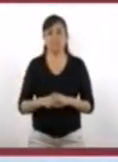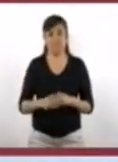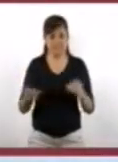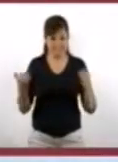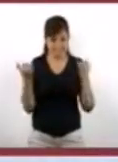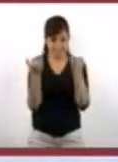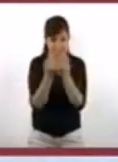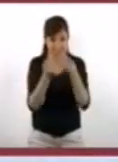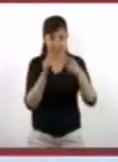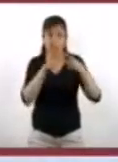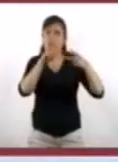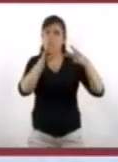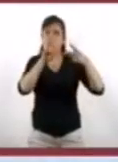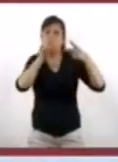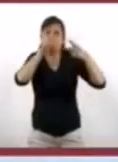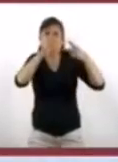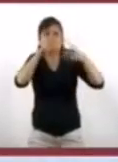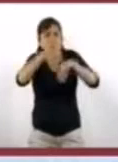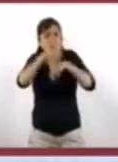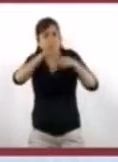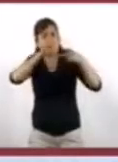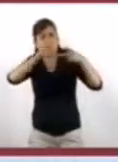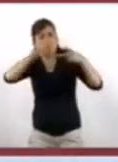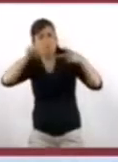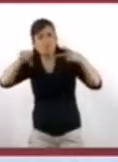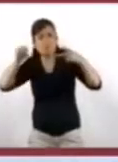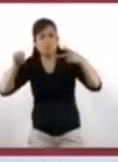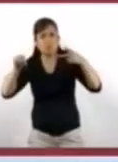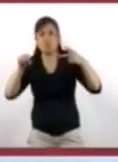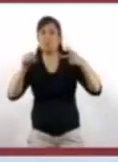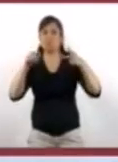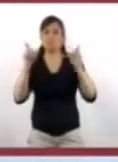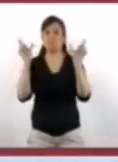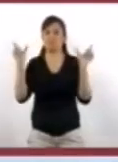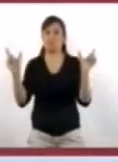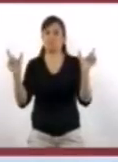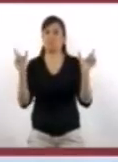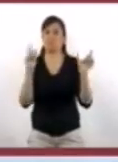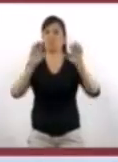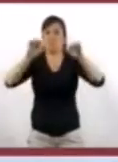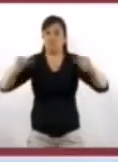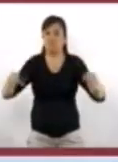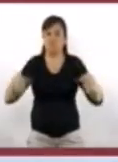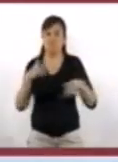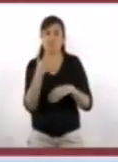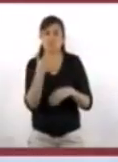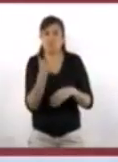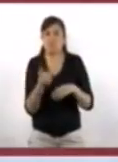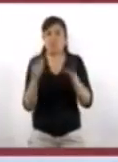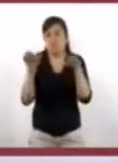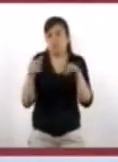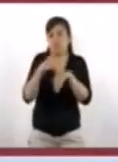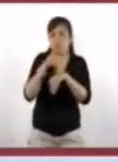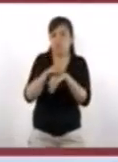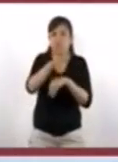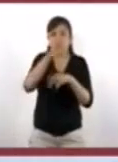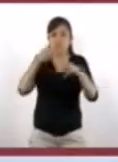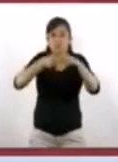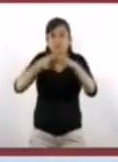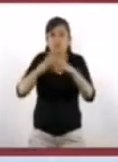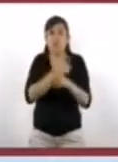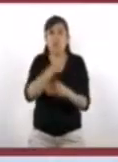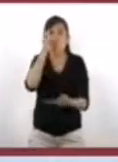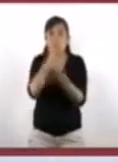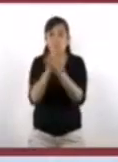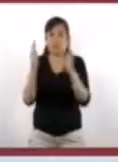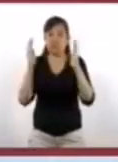Al igual que la moda, en la mediana no influyen los valores extremos de los datos, ya que al calcularla, solo se toma